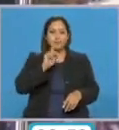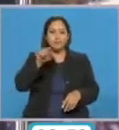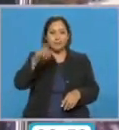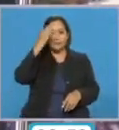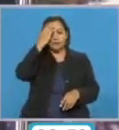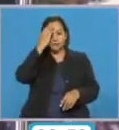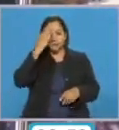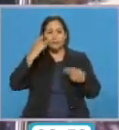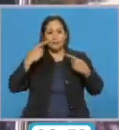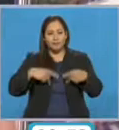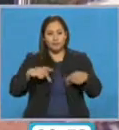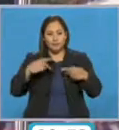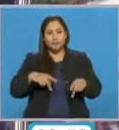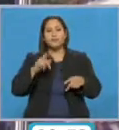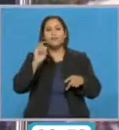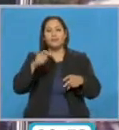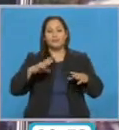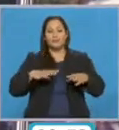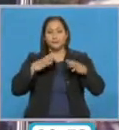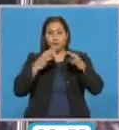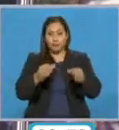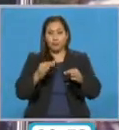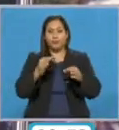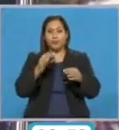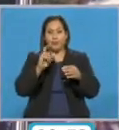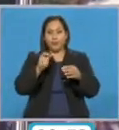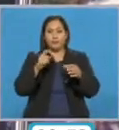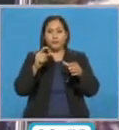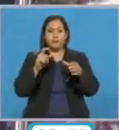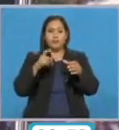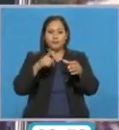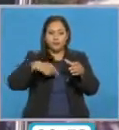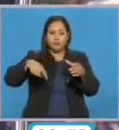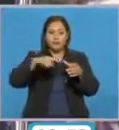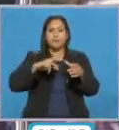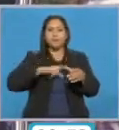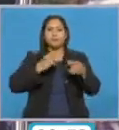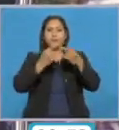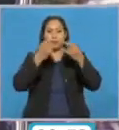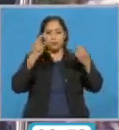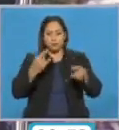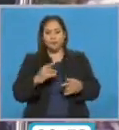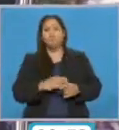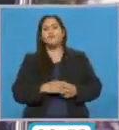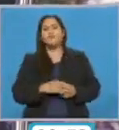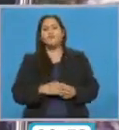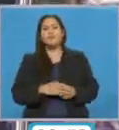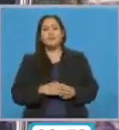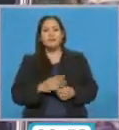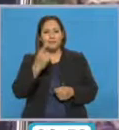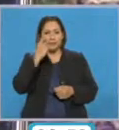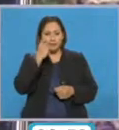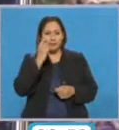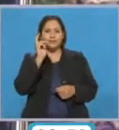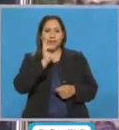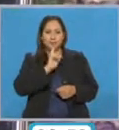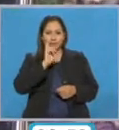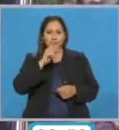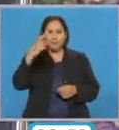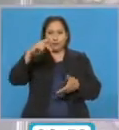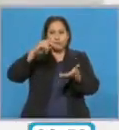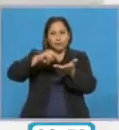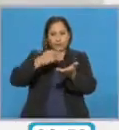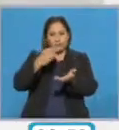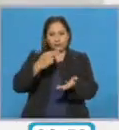los personajes que han fundado o han sido parte de todo lo que ha sido nuestra historia, que vamos a ver precisamente en su